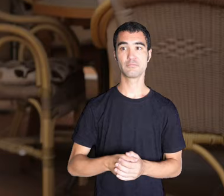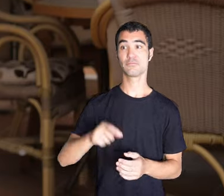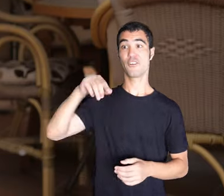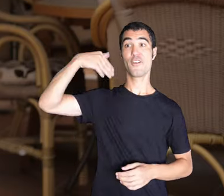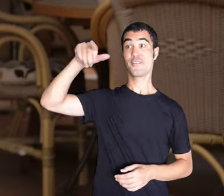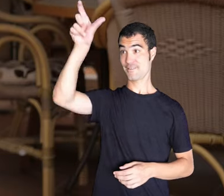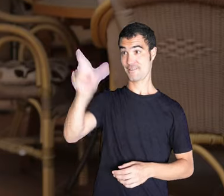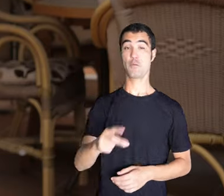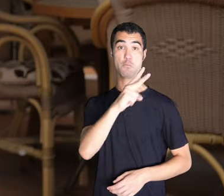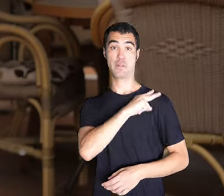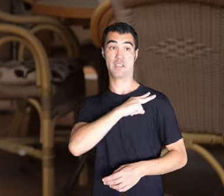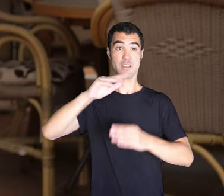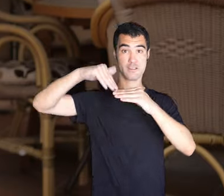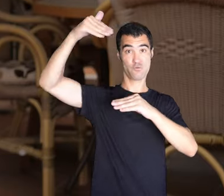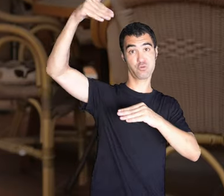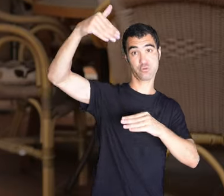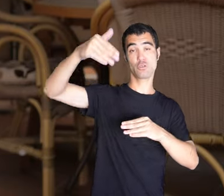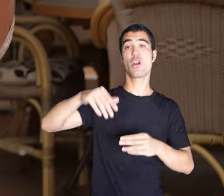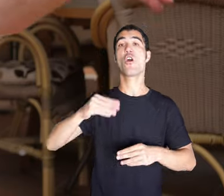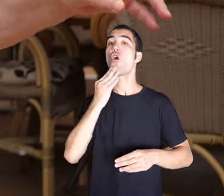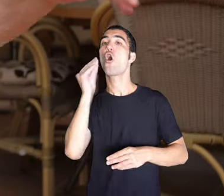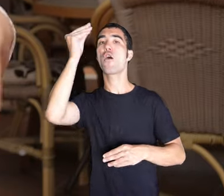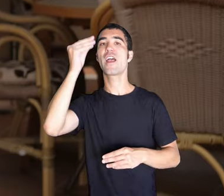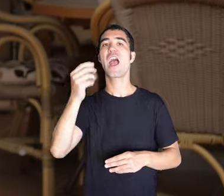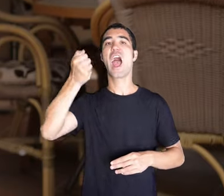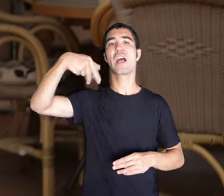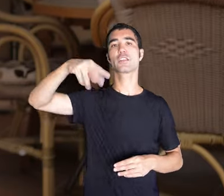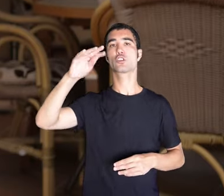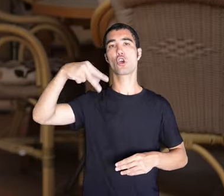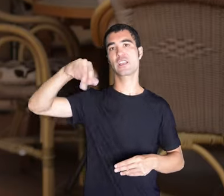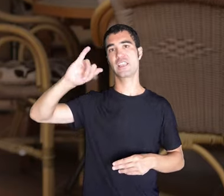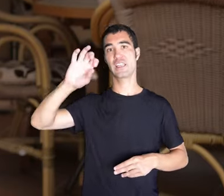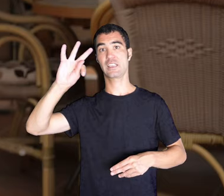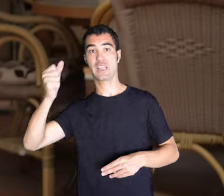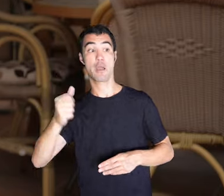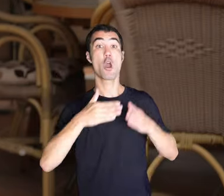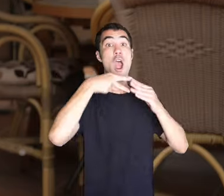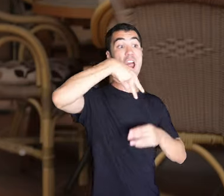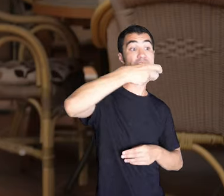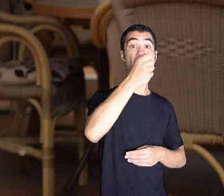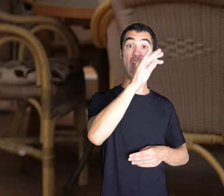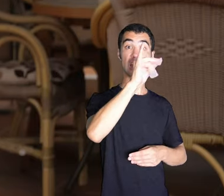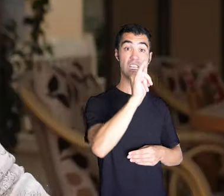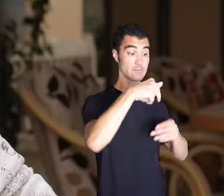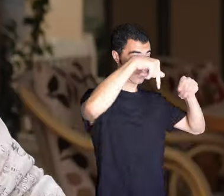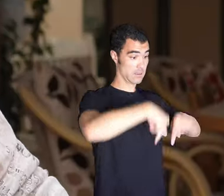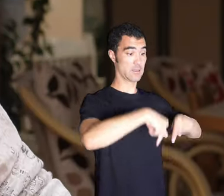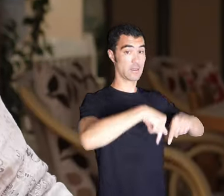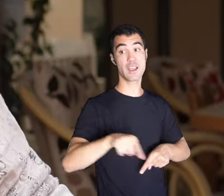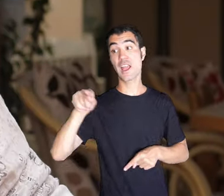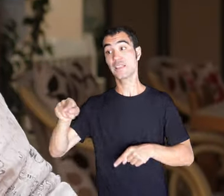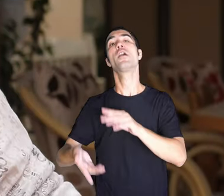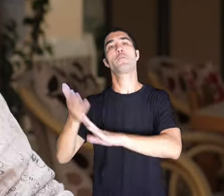el futuro patrón de la joven Antonieta, porque la Nati se quedaba aquí, pero la joven Antonieta se marchaba en la Bahía de Palma.